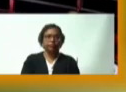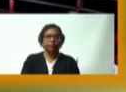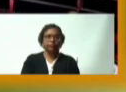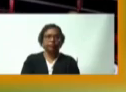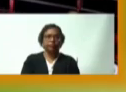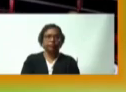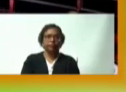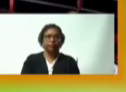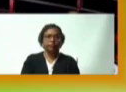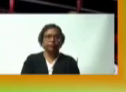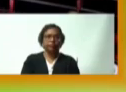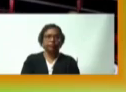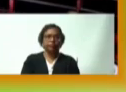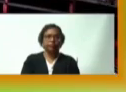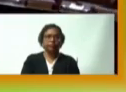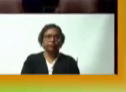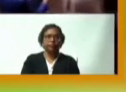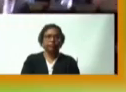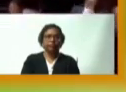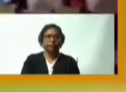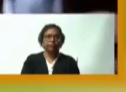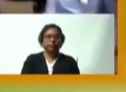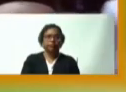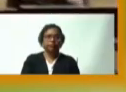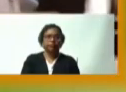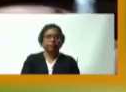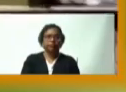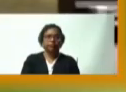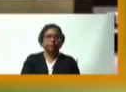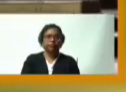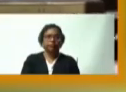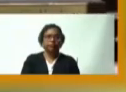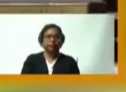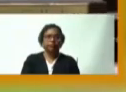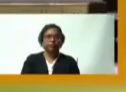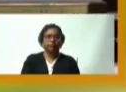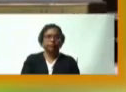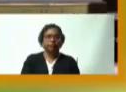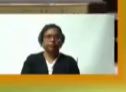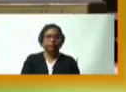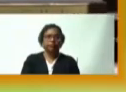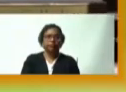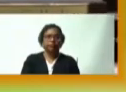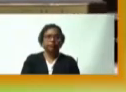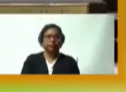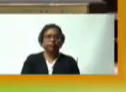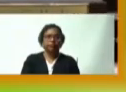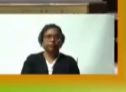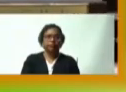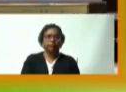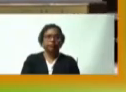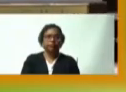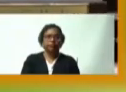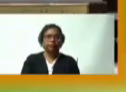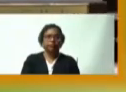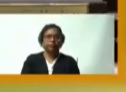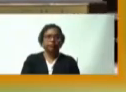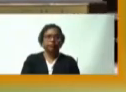parece que fue a los medios que el señor Pacheco refería hablaba de tener en